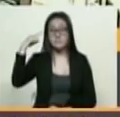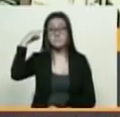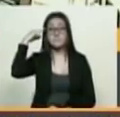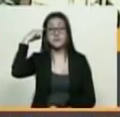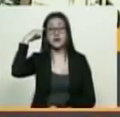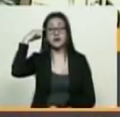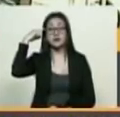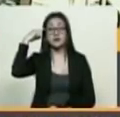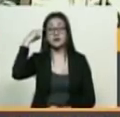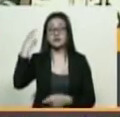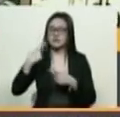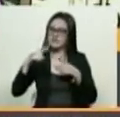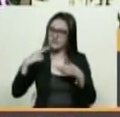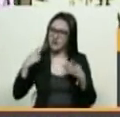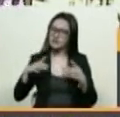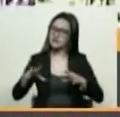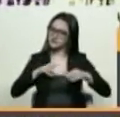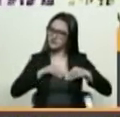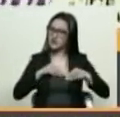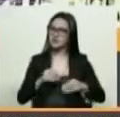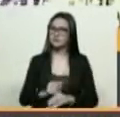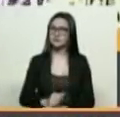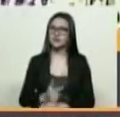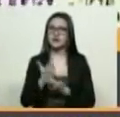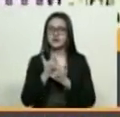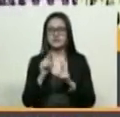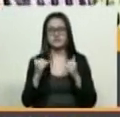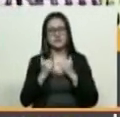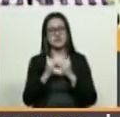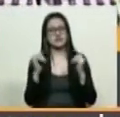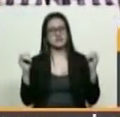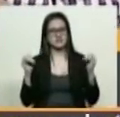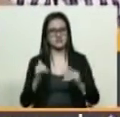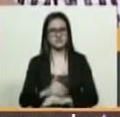la liberación apostamos, a la emancipación